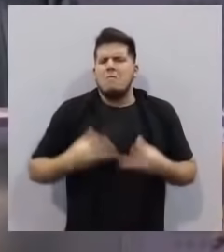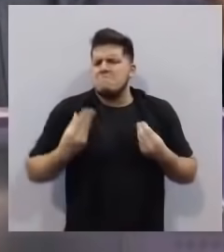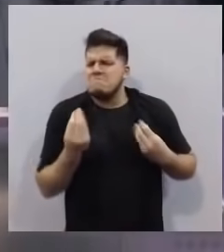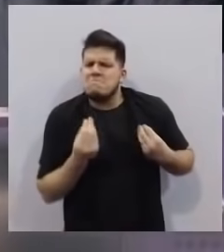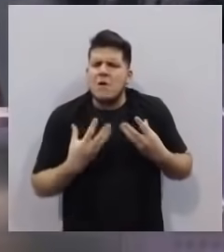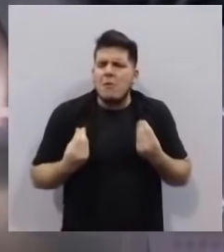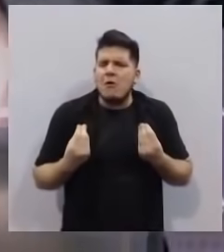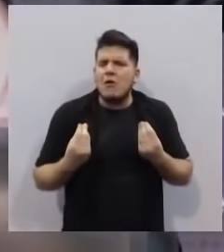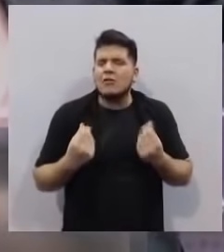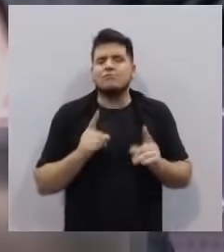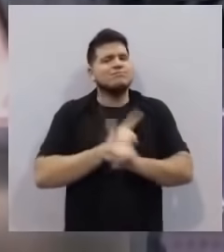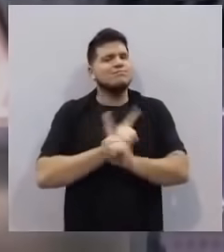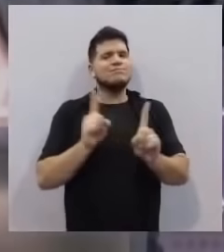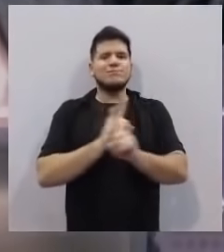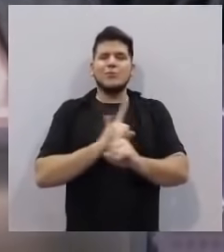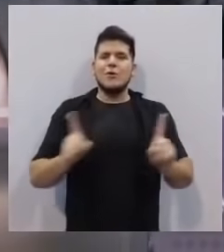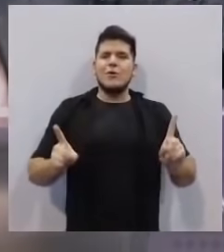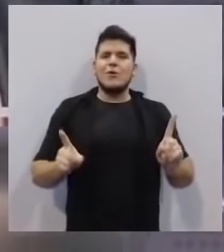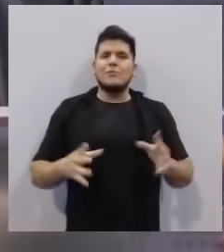cristo darles el reino